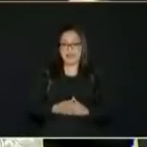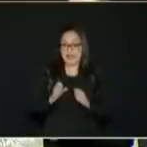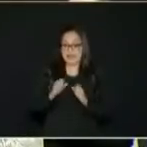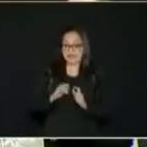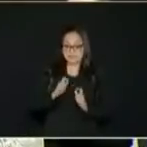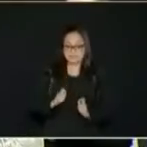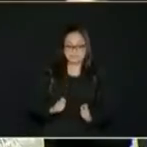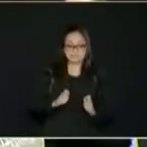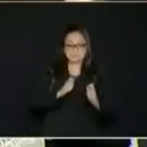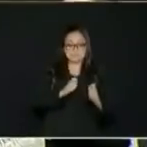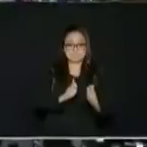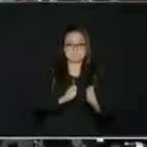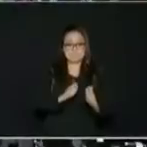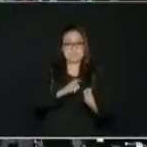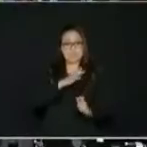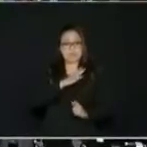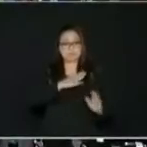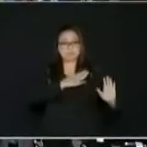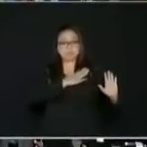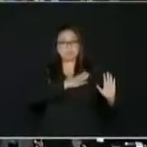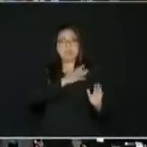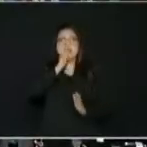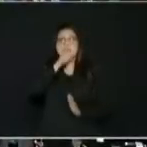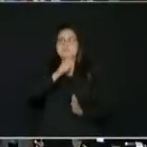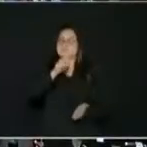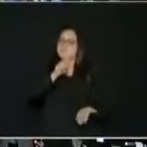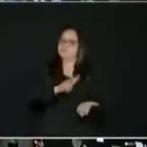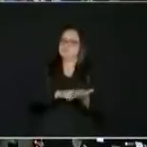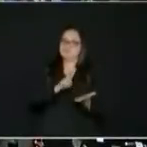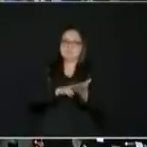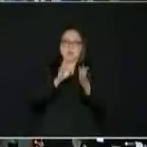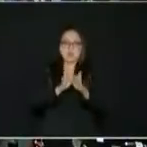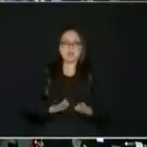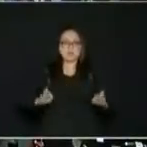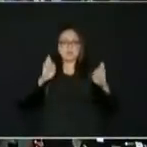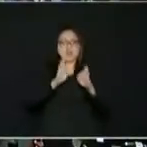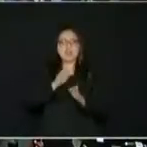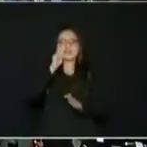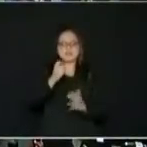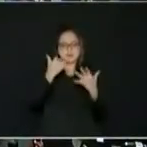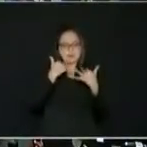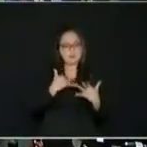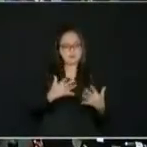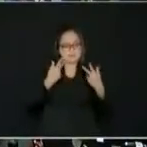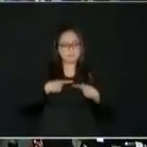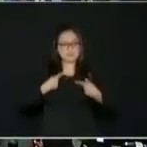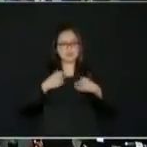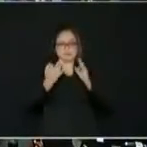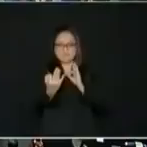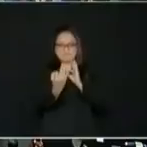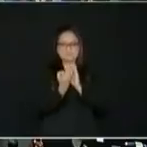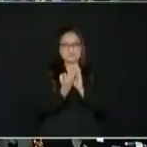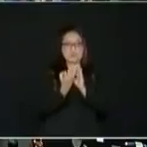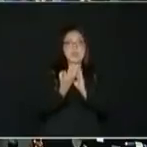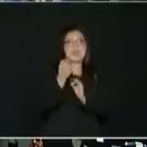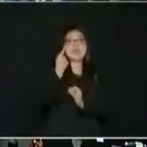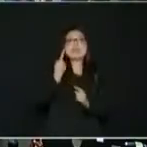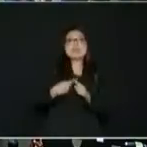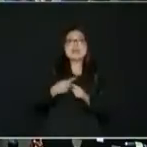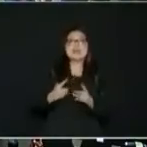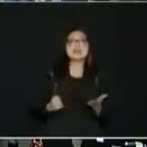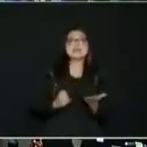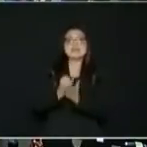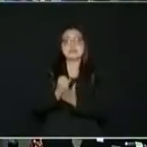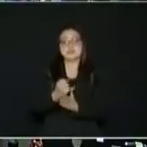Protesta tiene un significado, ¿no? Habla de dar la cara al pueblo, significa que la soberanía reside en el pueblo, de él